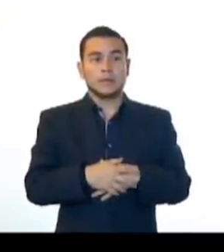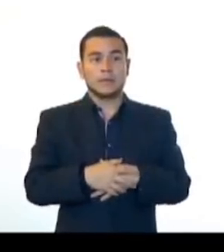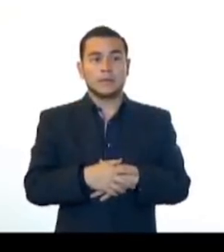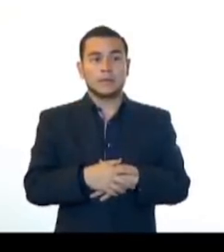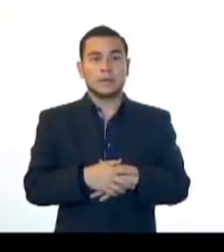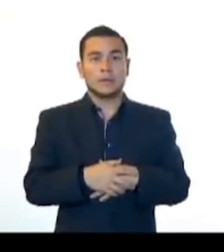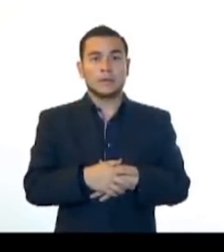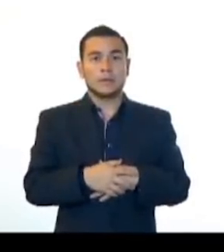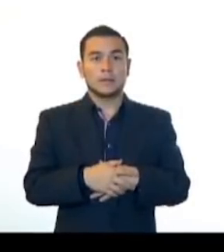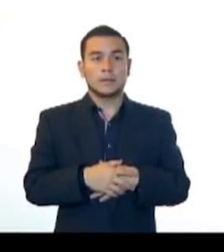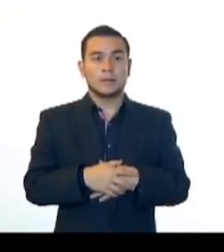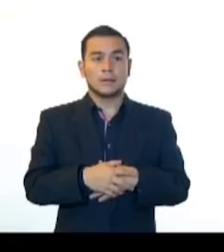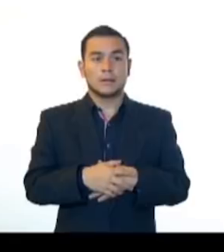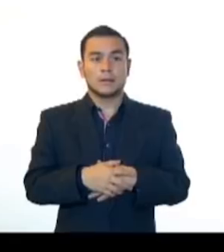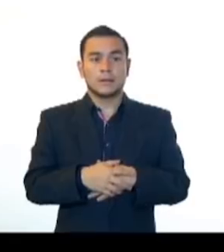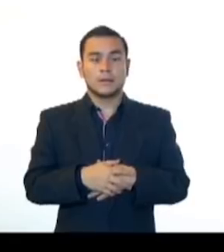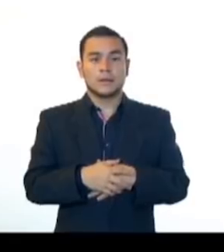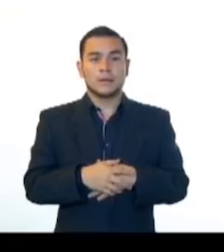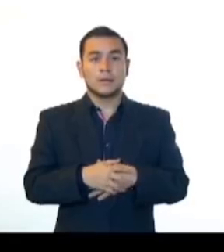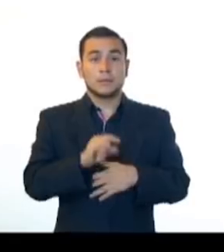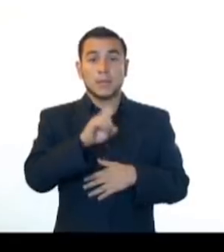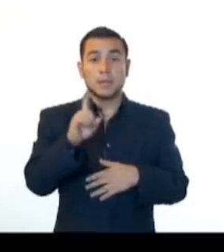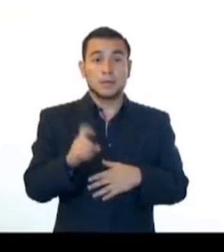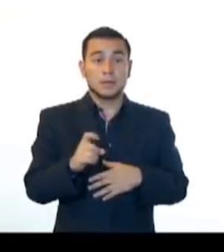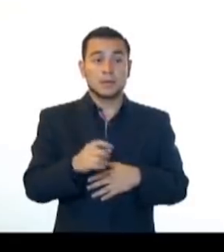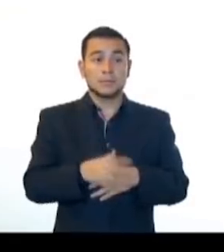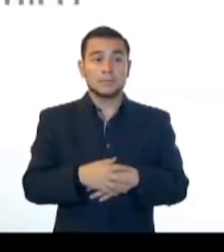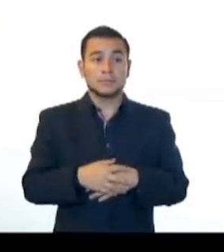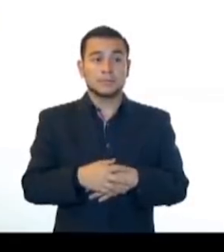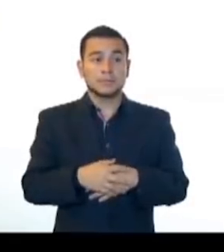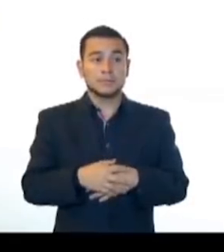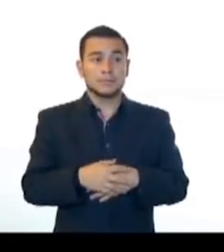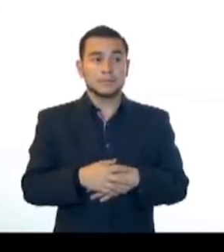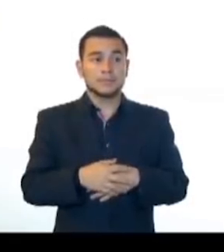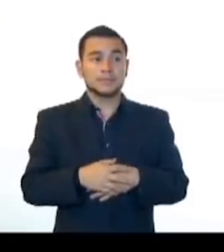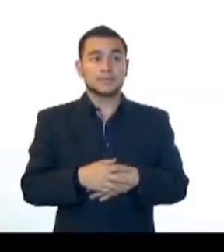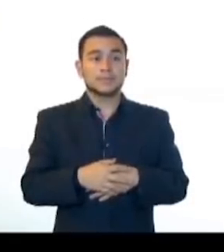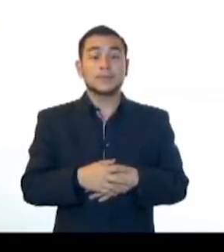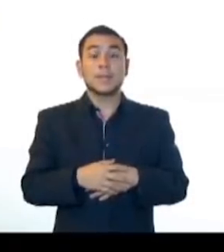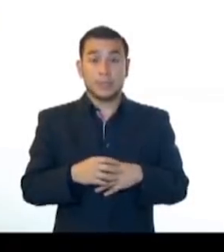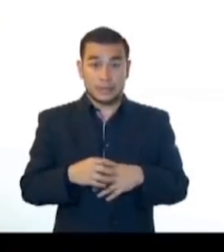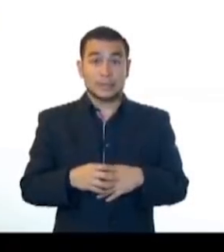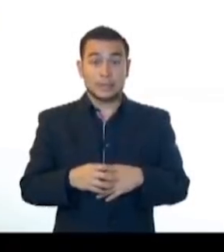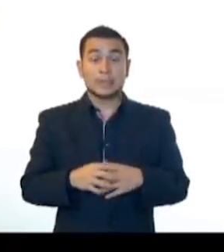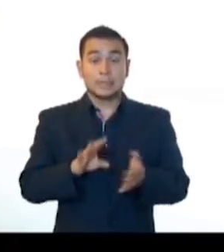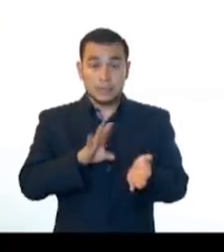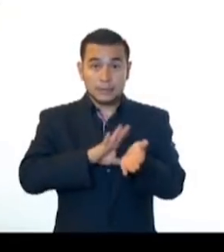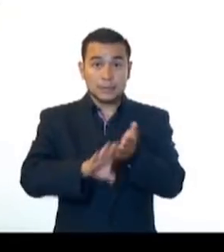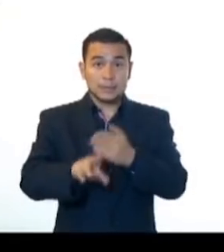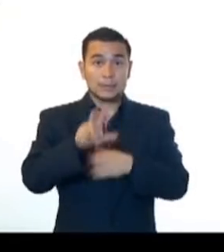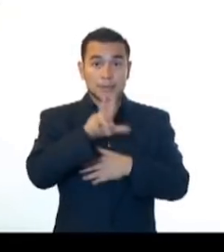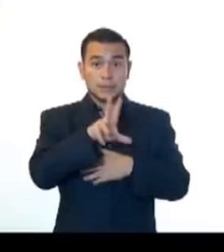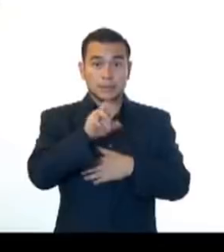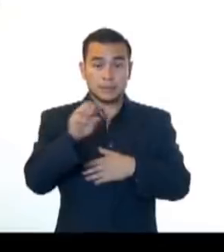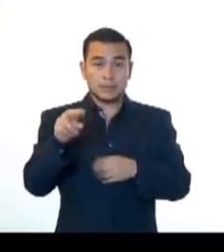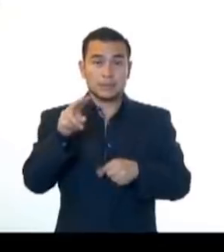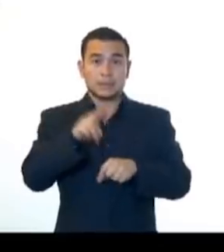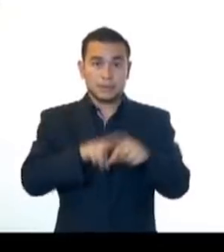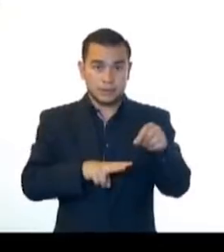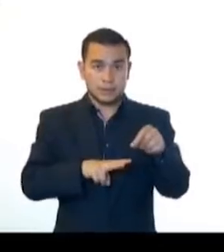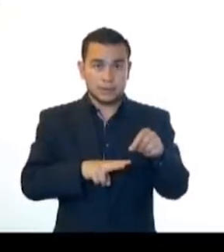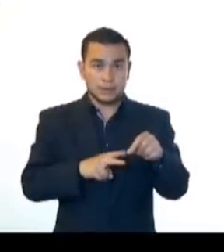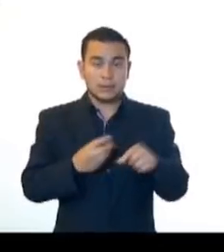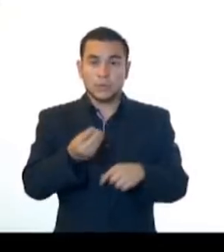su número de DUI, Pedro, y pone consultar, y le dice, Pedro, si eres beneficiario del apoyo económico de 300